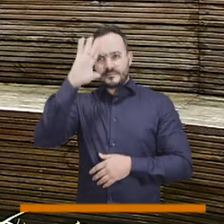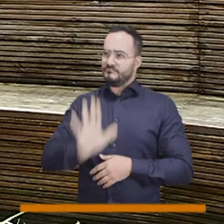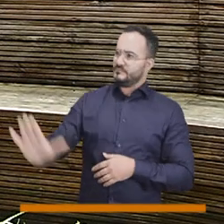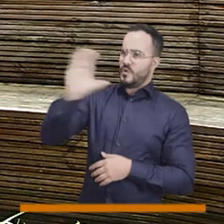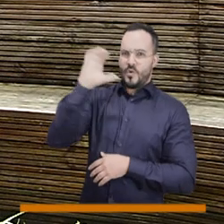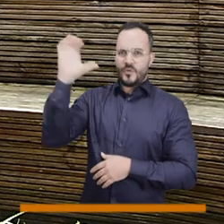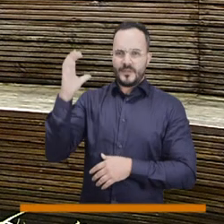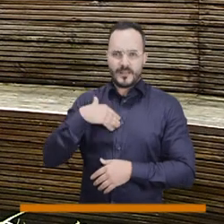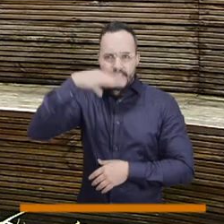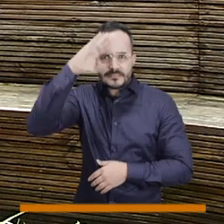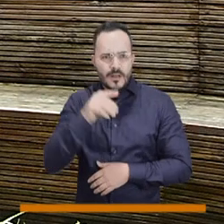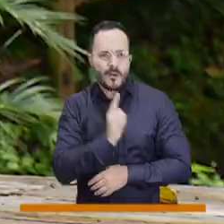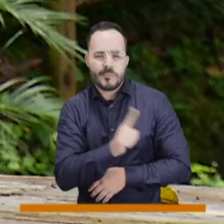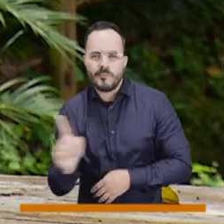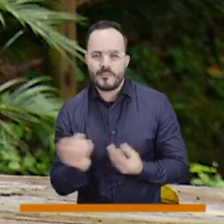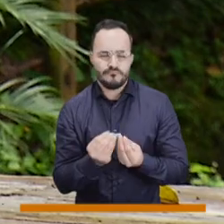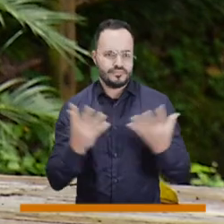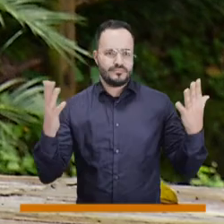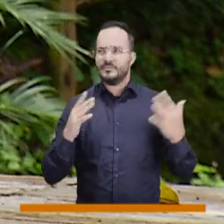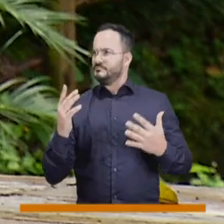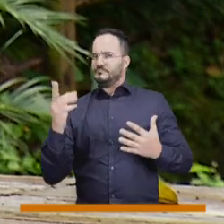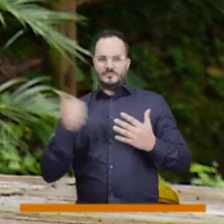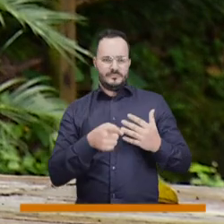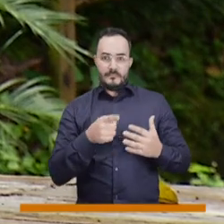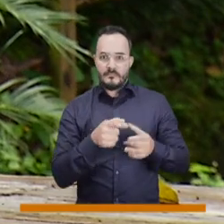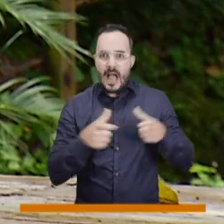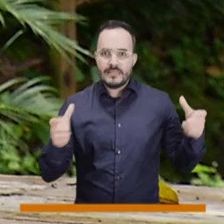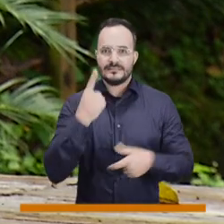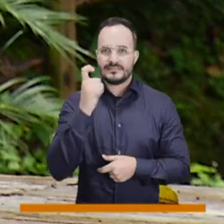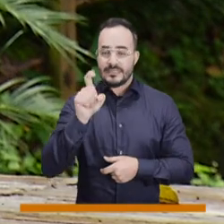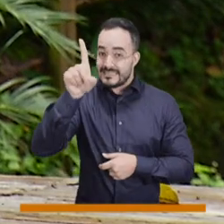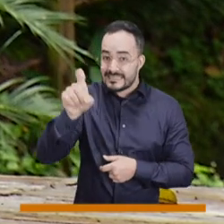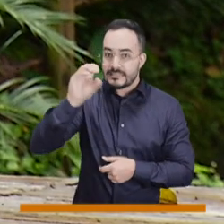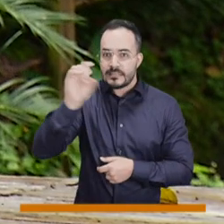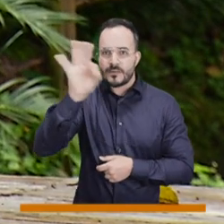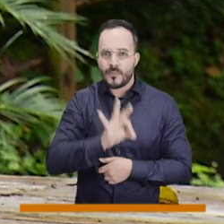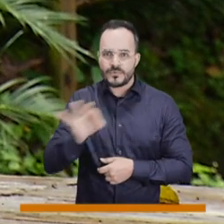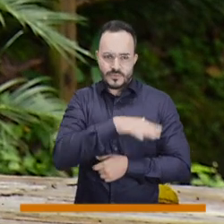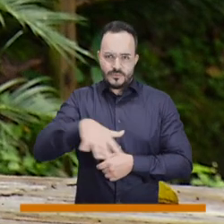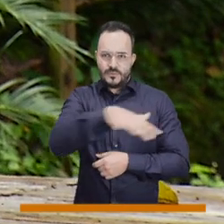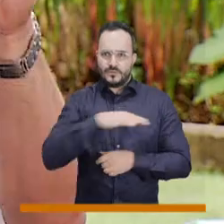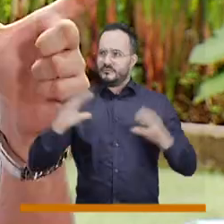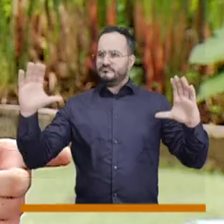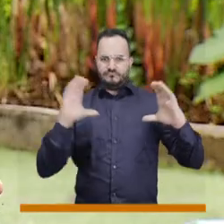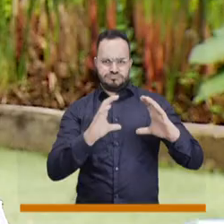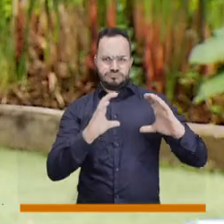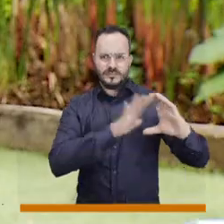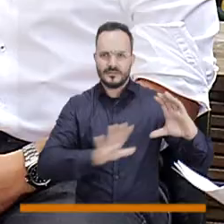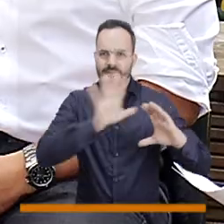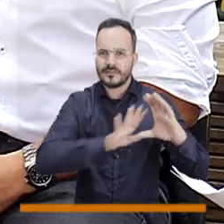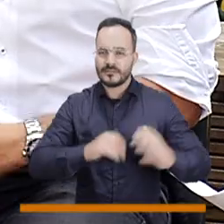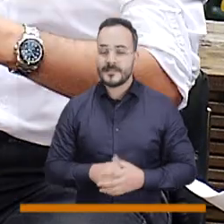la torta nacional el 60% de las organizaciones criminales en el país. Dentro de esa